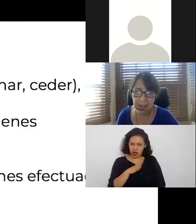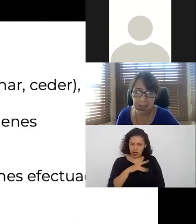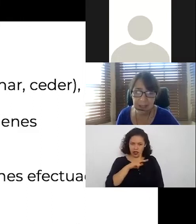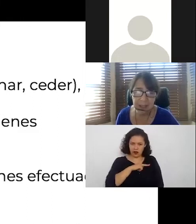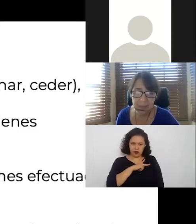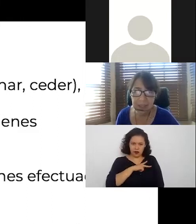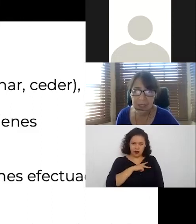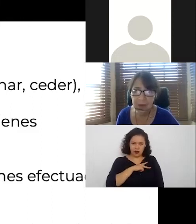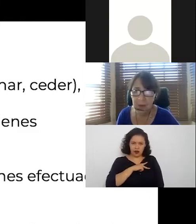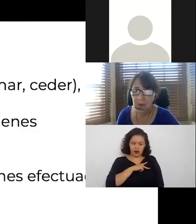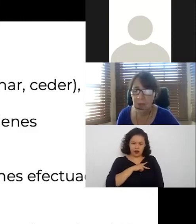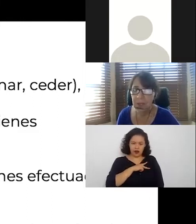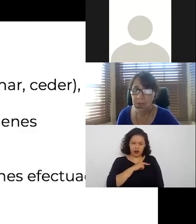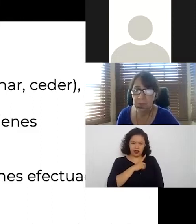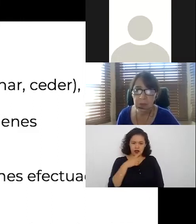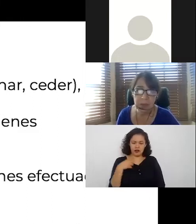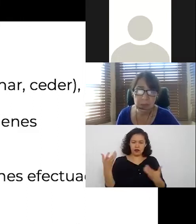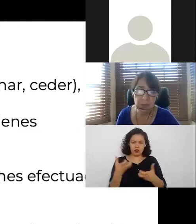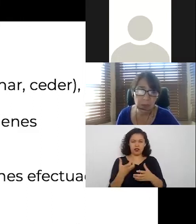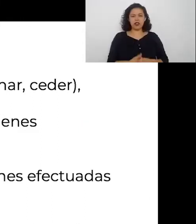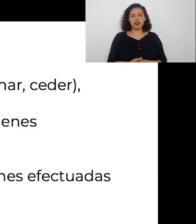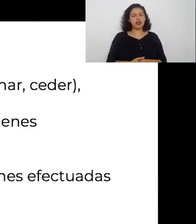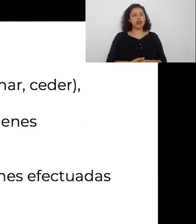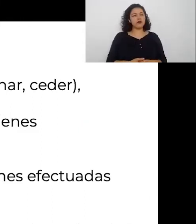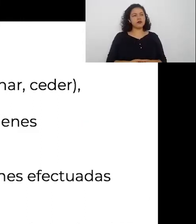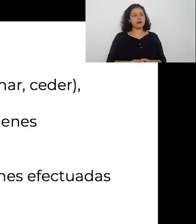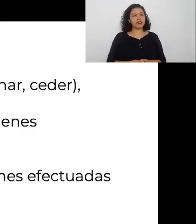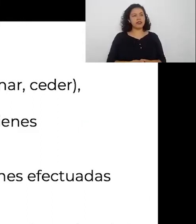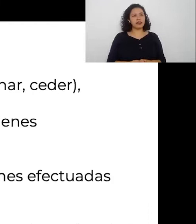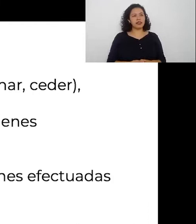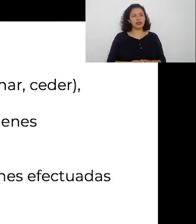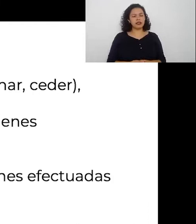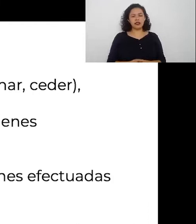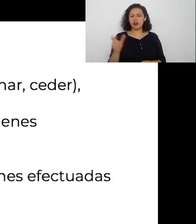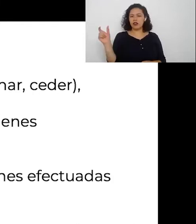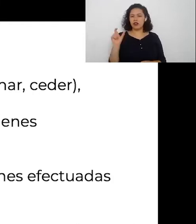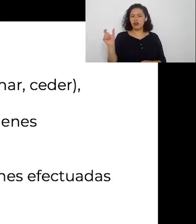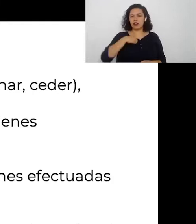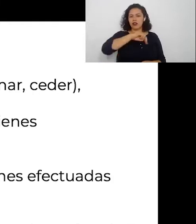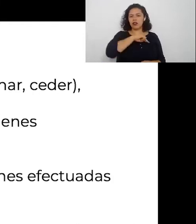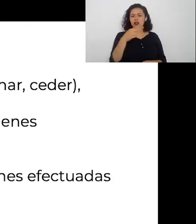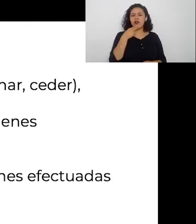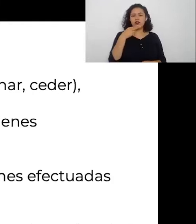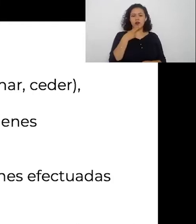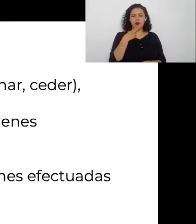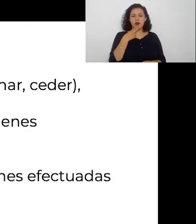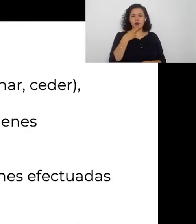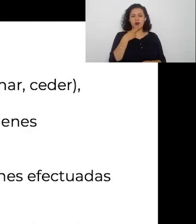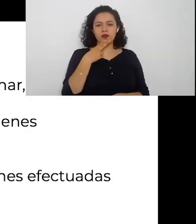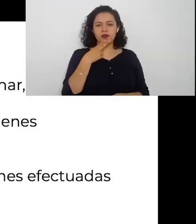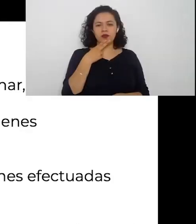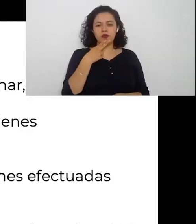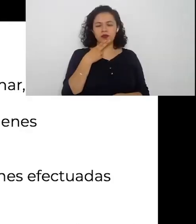que emitirlo. Cuando hacemos el uso de goce de bienes que